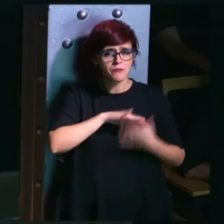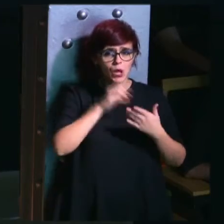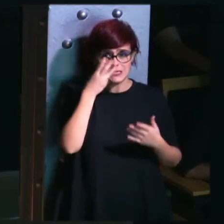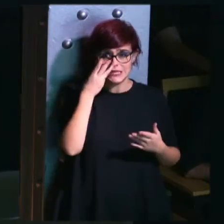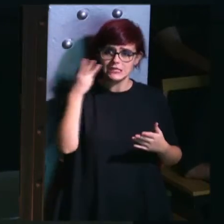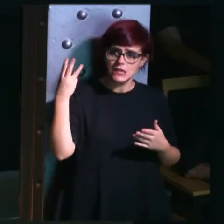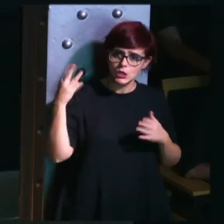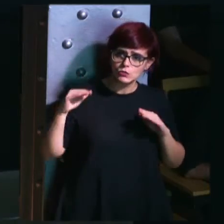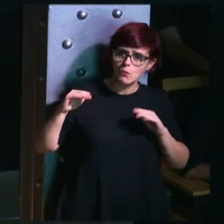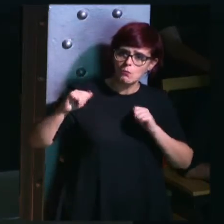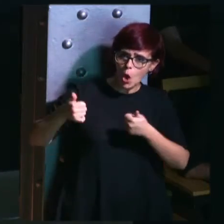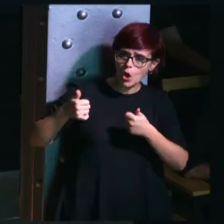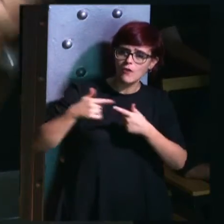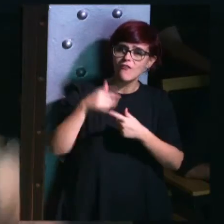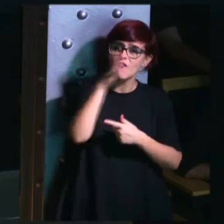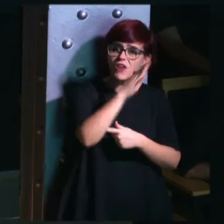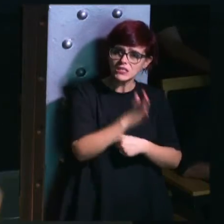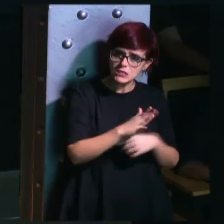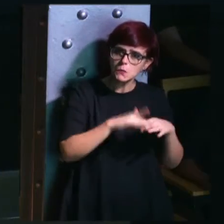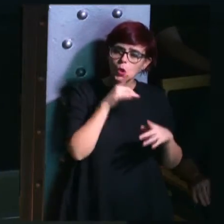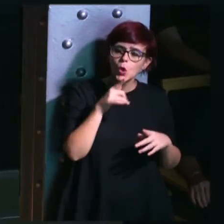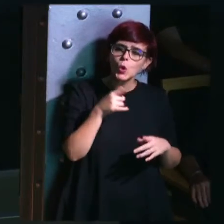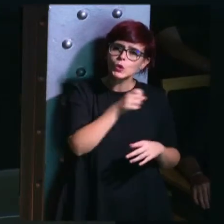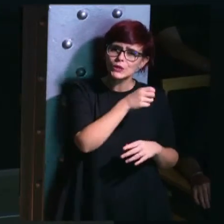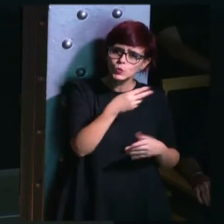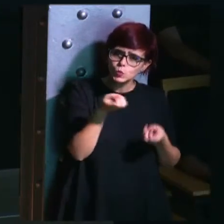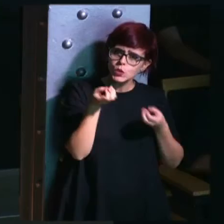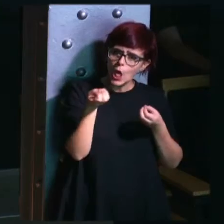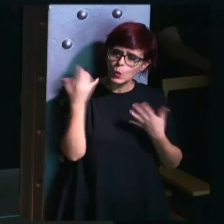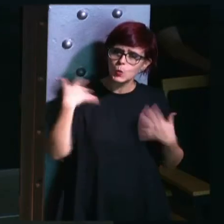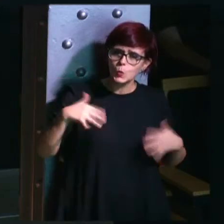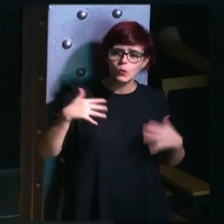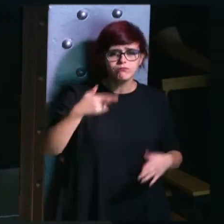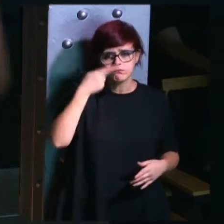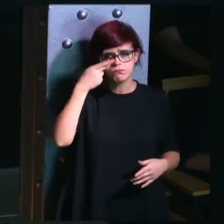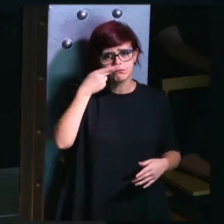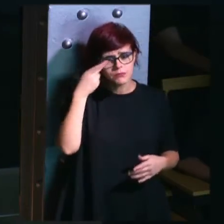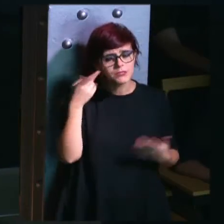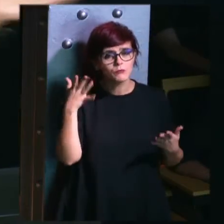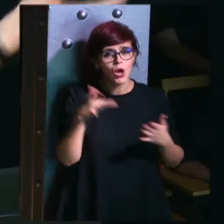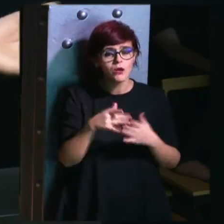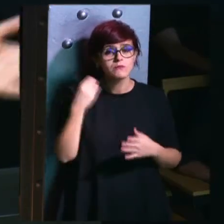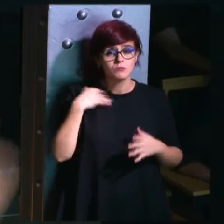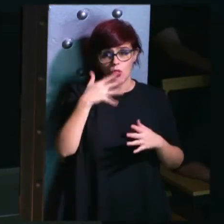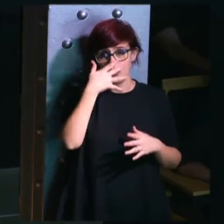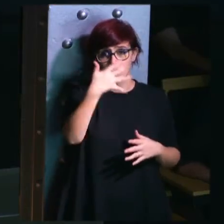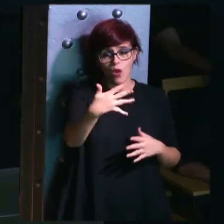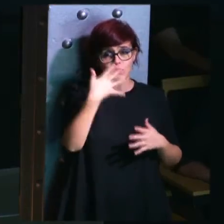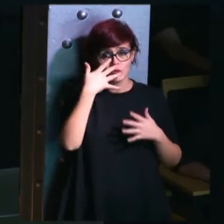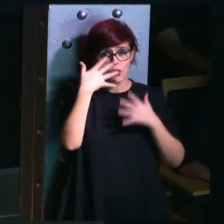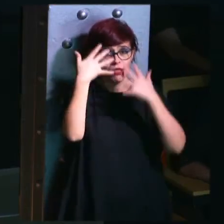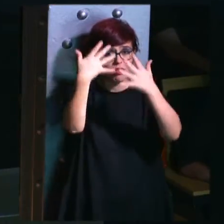3 años en Brasil y se están consiguiendo resultados extraordinarios. Pues de todo esto hablamos, de que en 5 o 10 años no